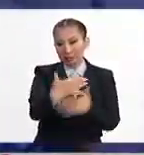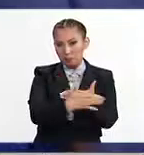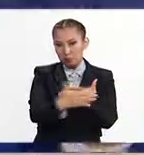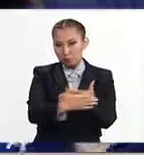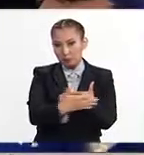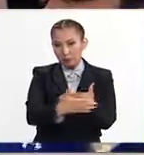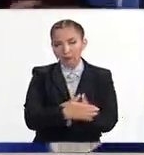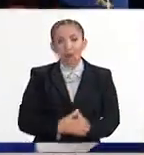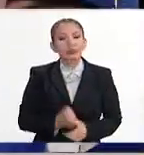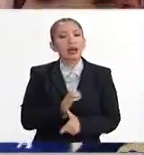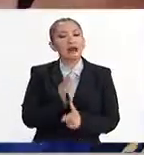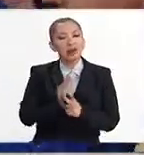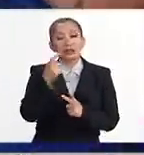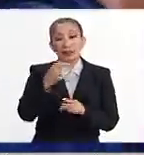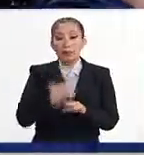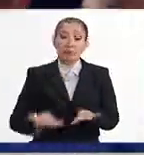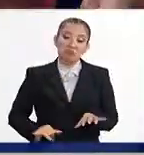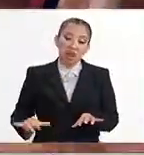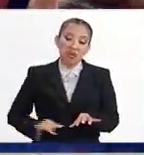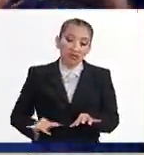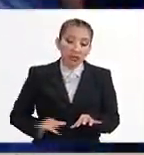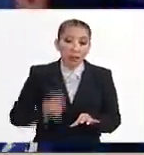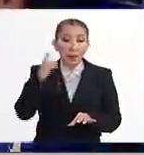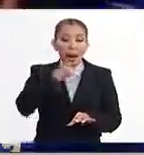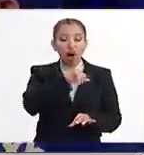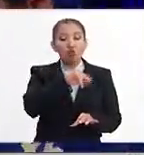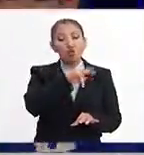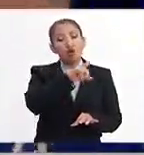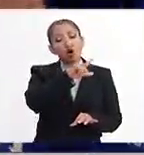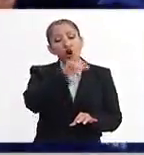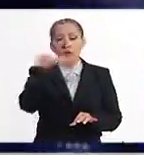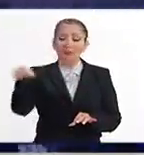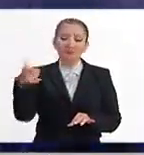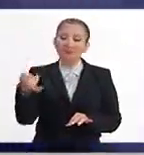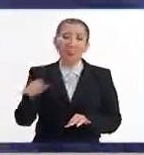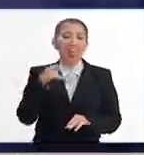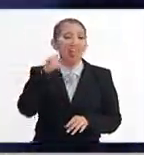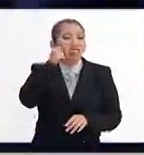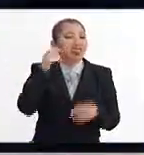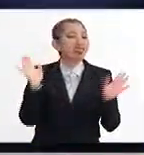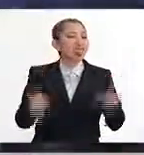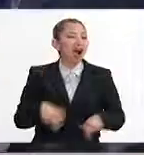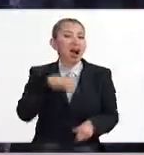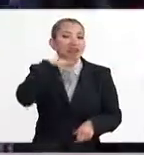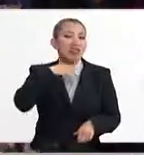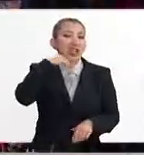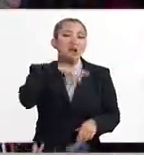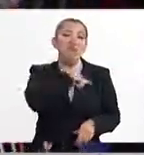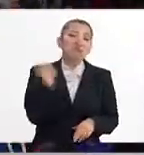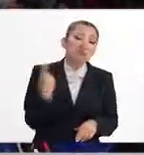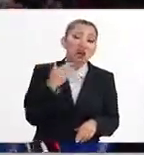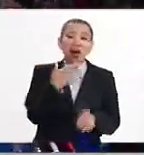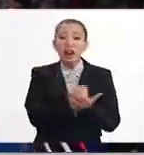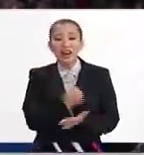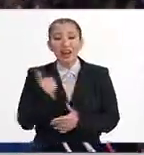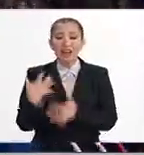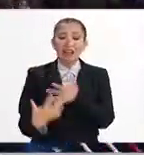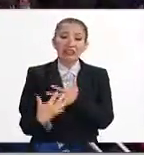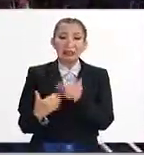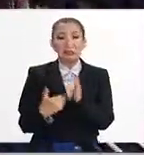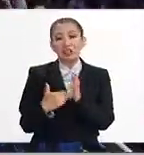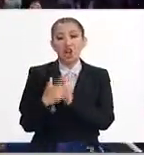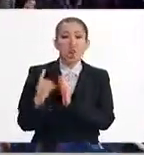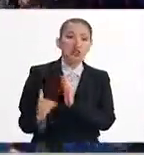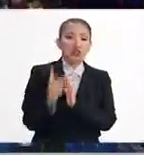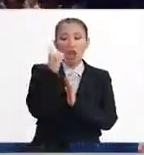próximo. Así que esto fue lo más interesante para Julio. Pues se notó que no le importaba nada, no importaba si perdía o no. Se lleva sus 15